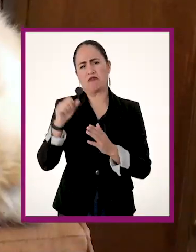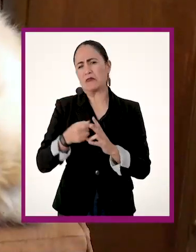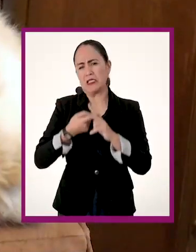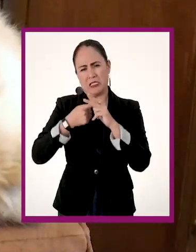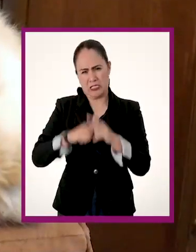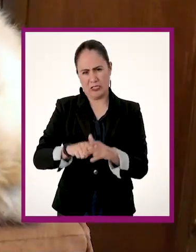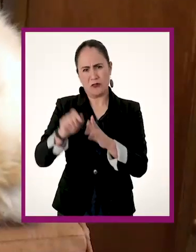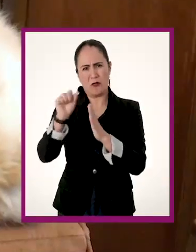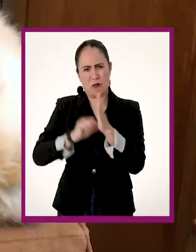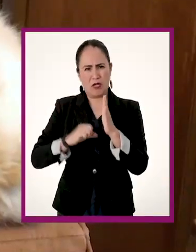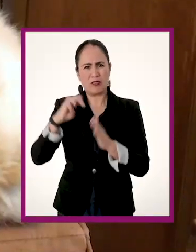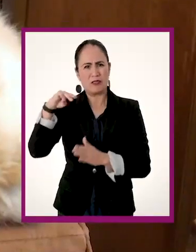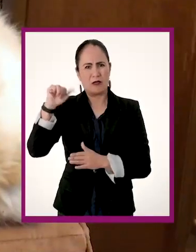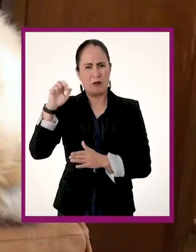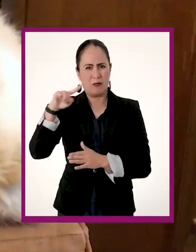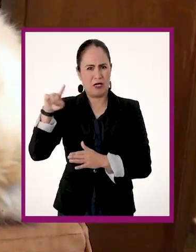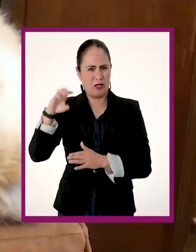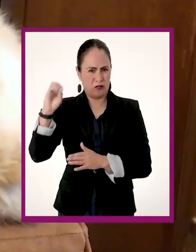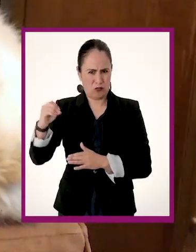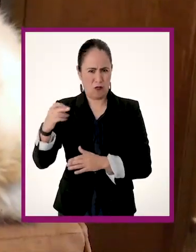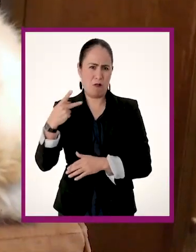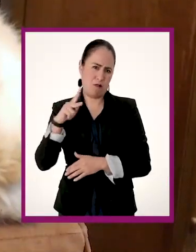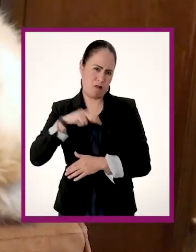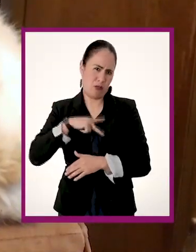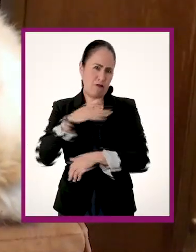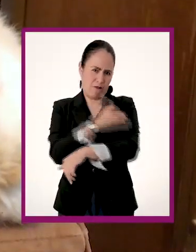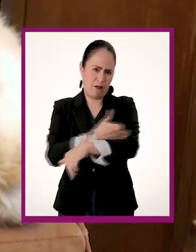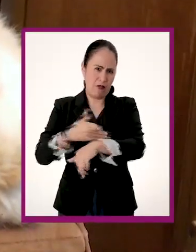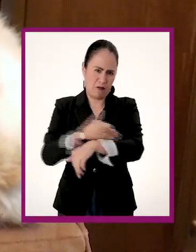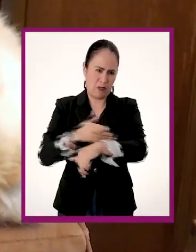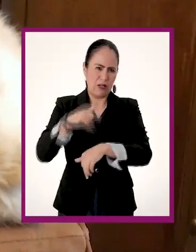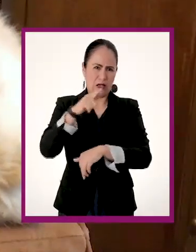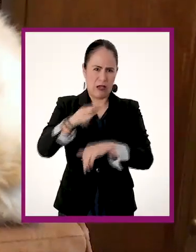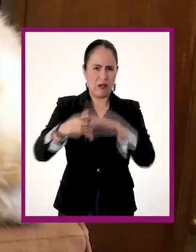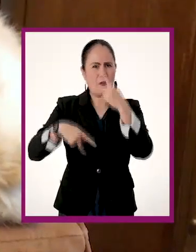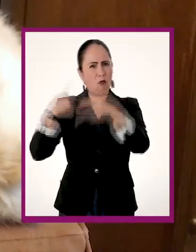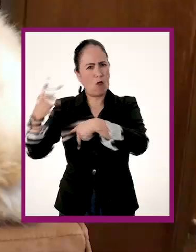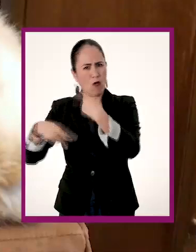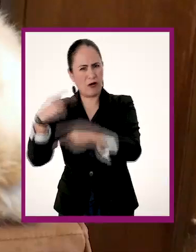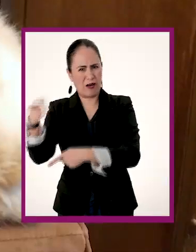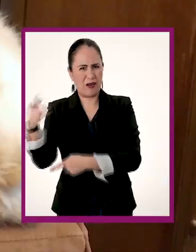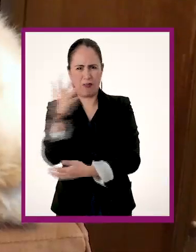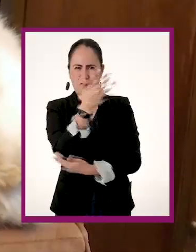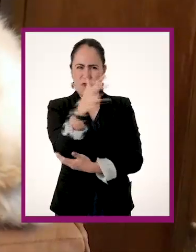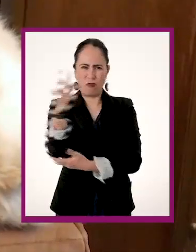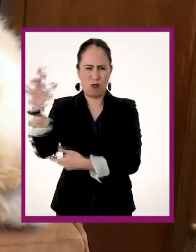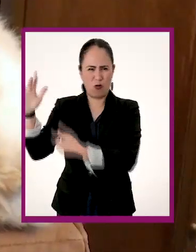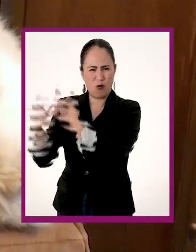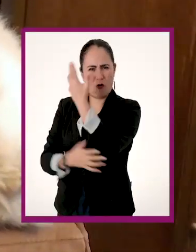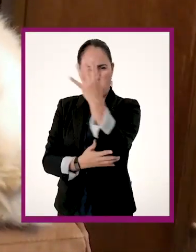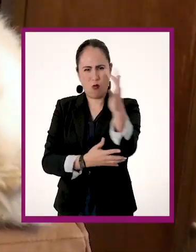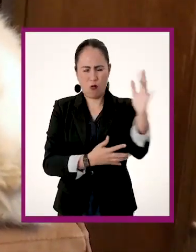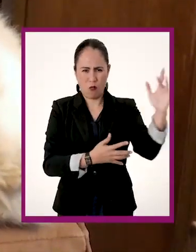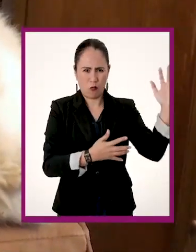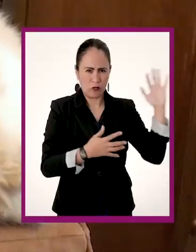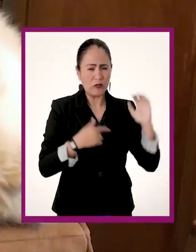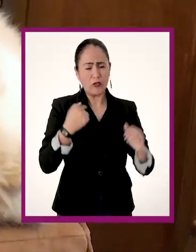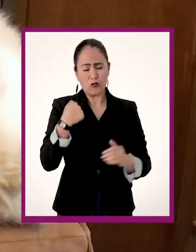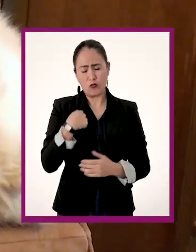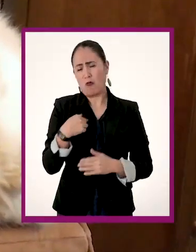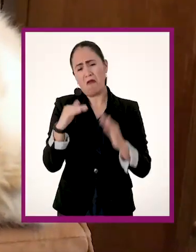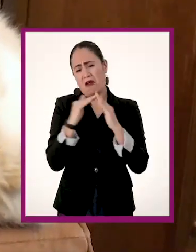de marzo a una casa que tiene la familia, que tenemos la familia en el bosque, y he